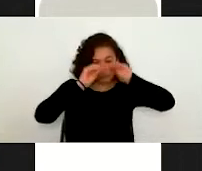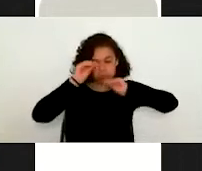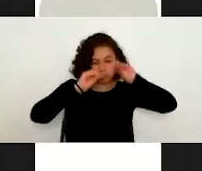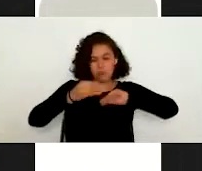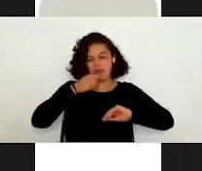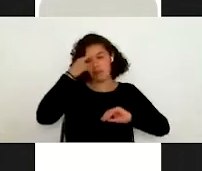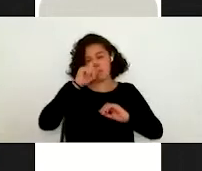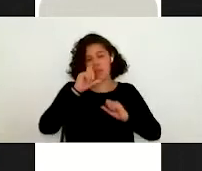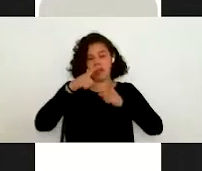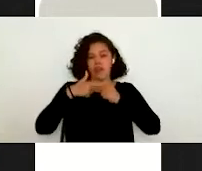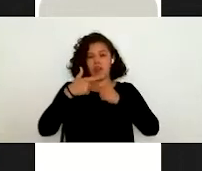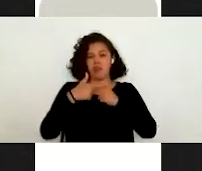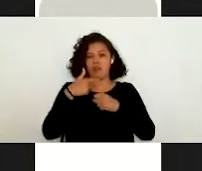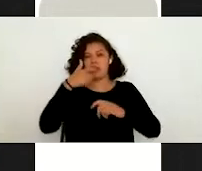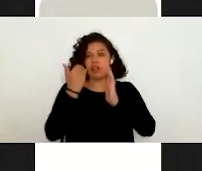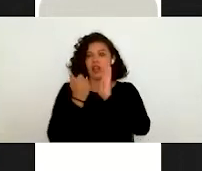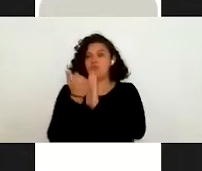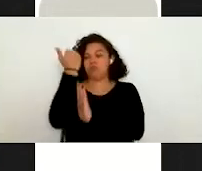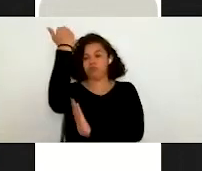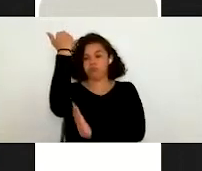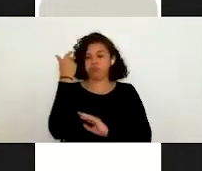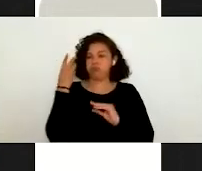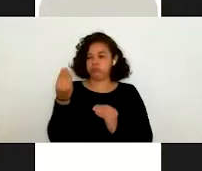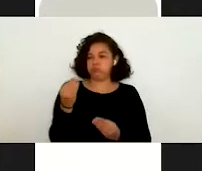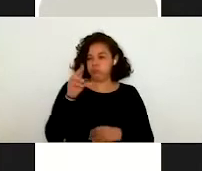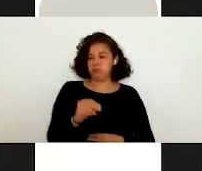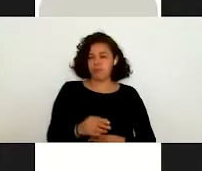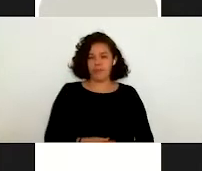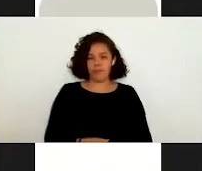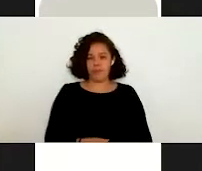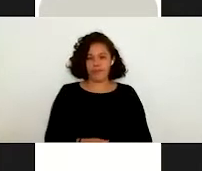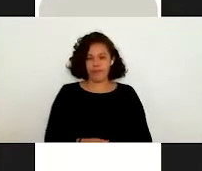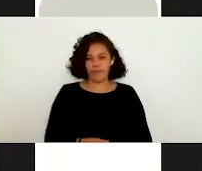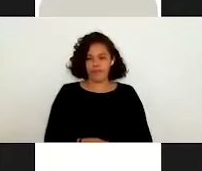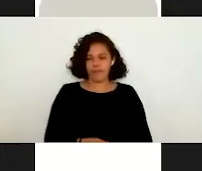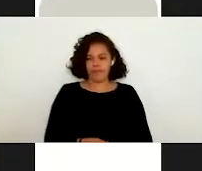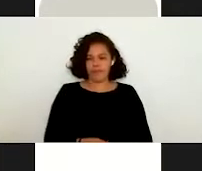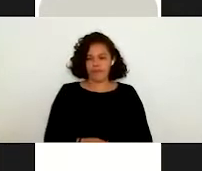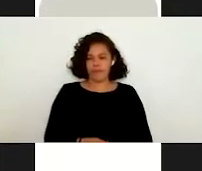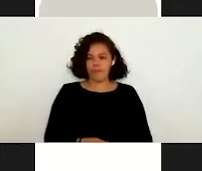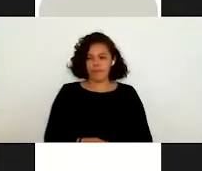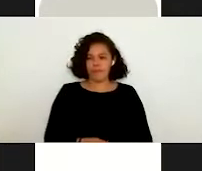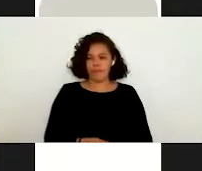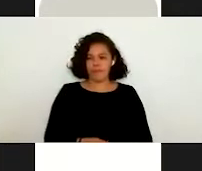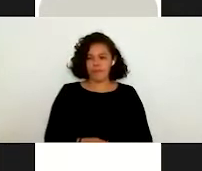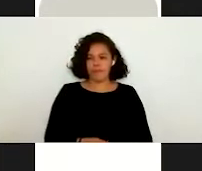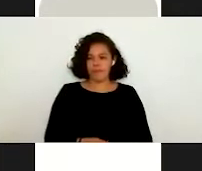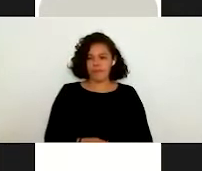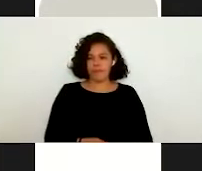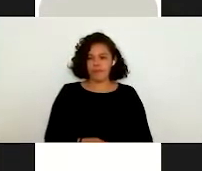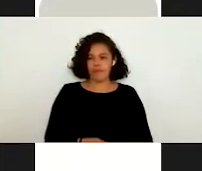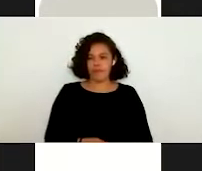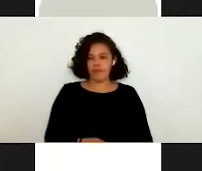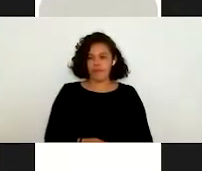se rebase este presupuesto o este recurso que tenemos, ¿no? Y que también tiene que